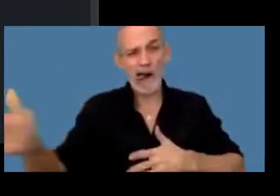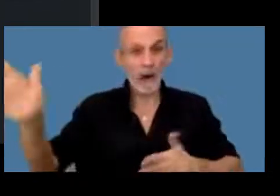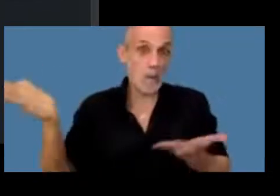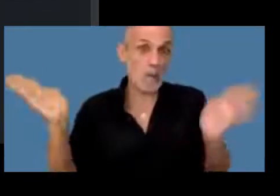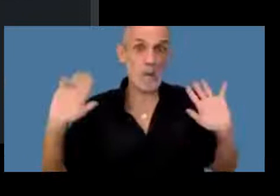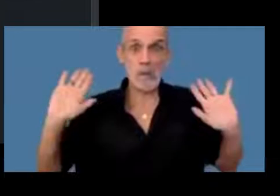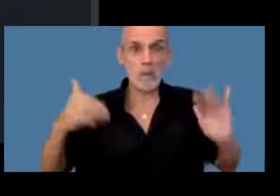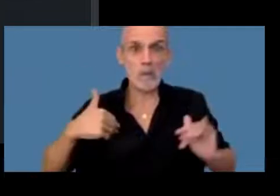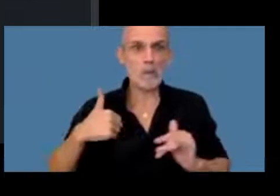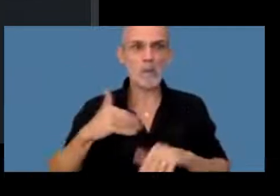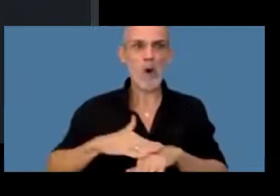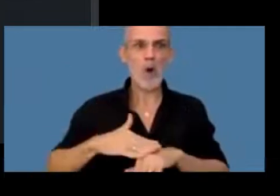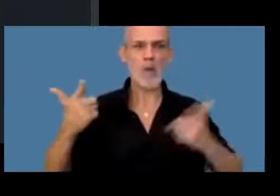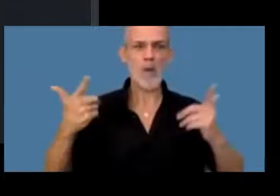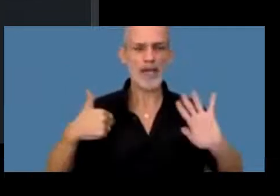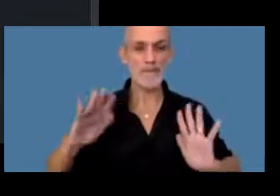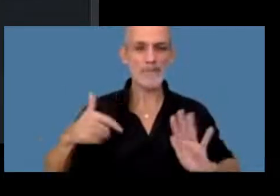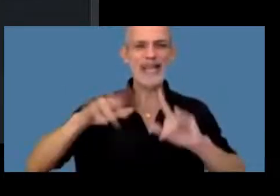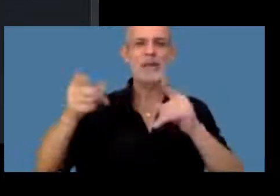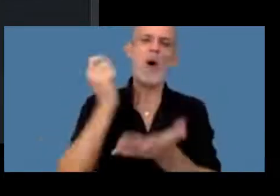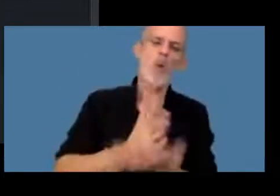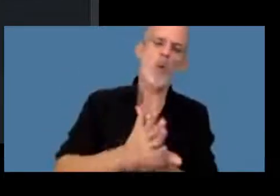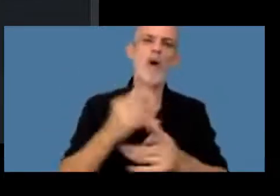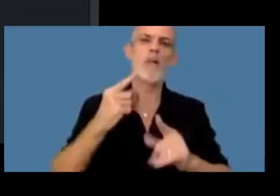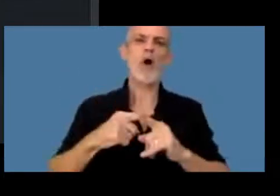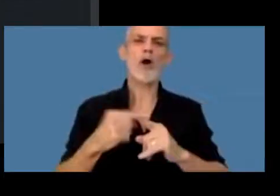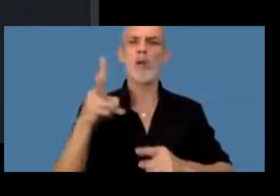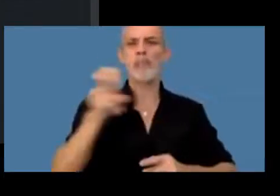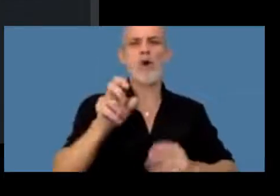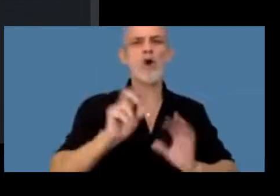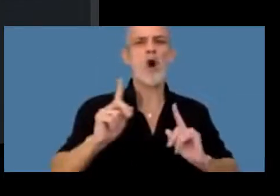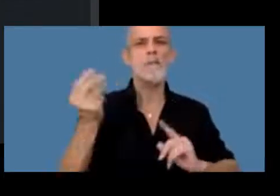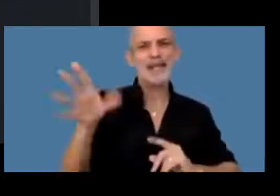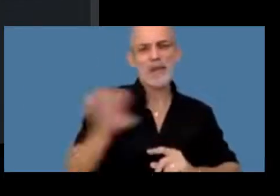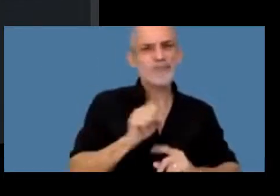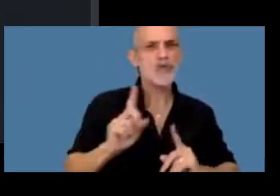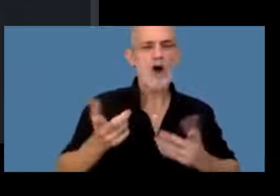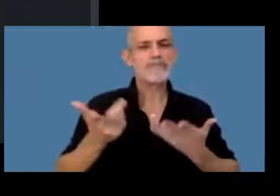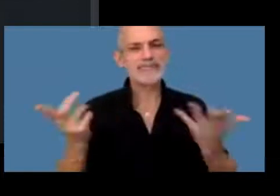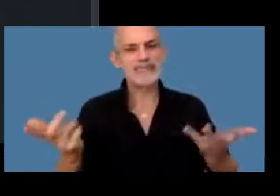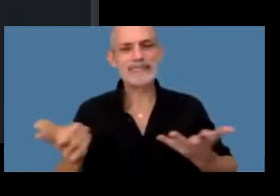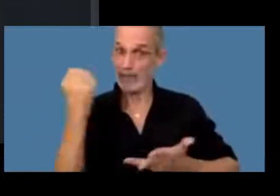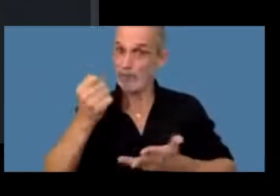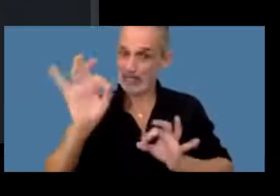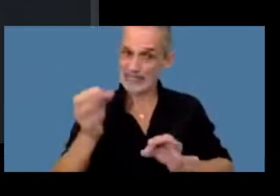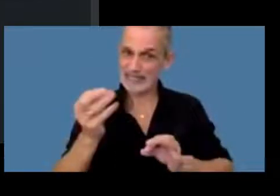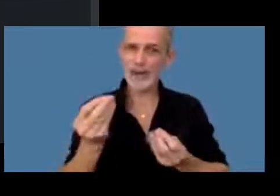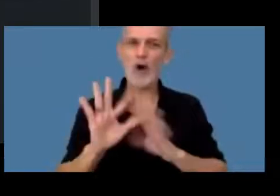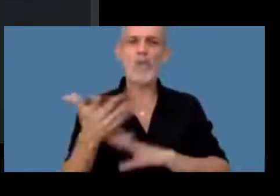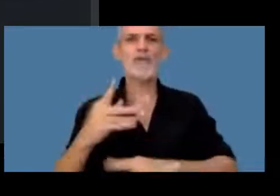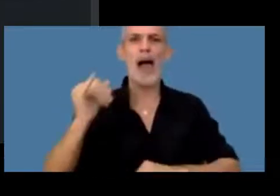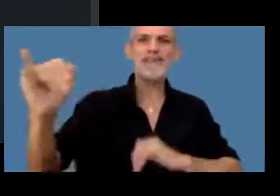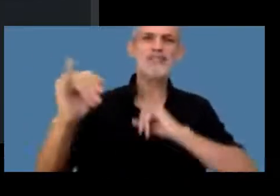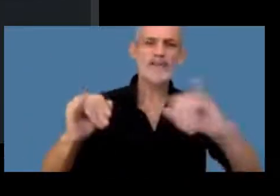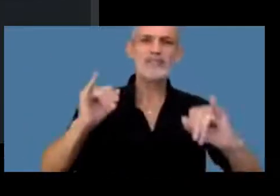Después todas las sanciones que hay por no retener, entonces es un tema candente y importante saberlo y avisarles, porque hay